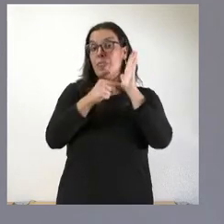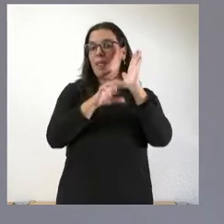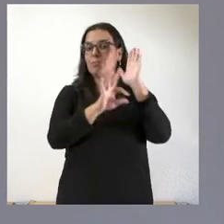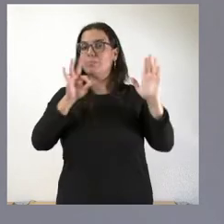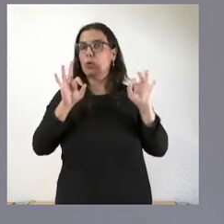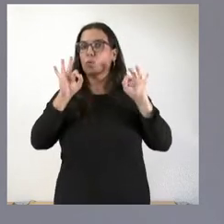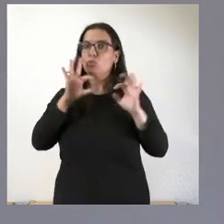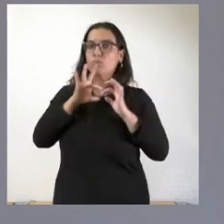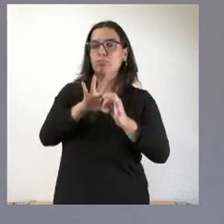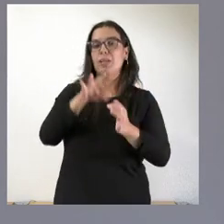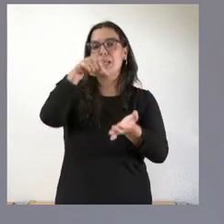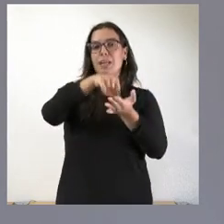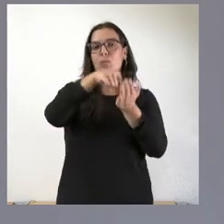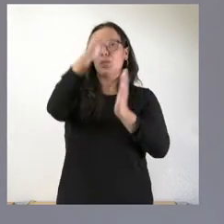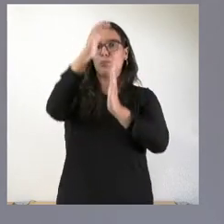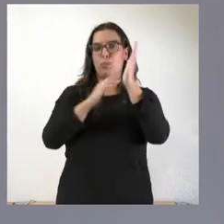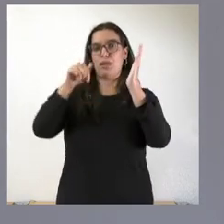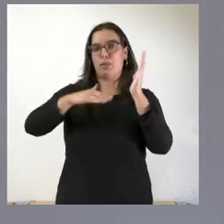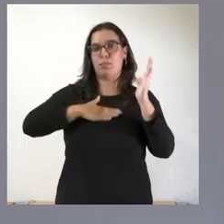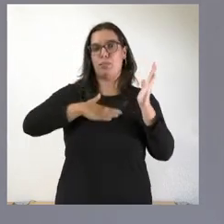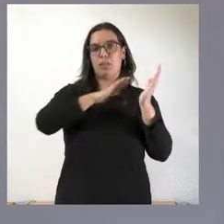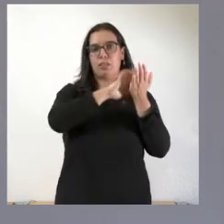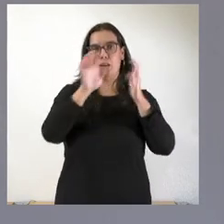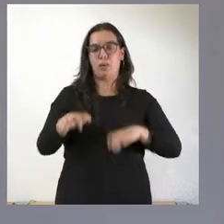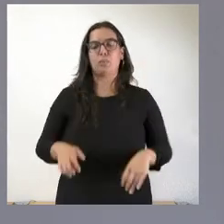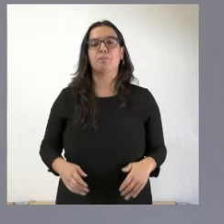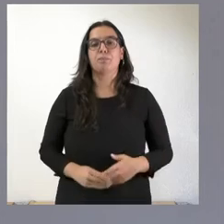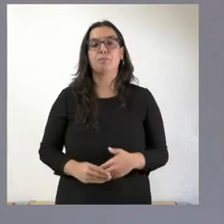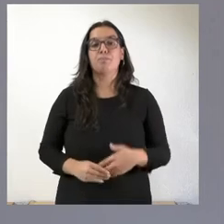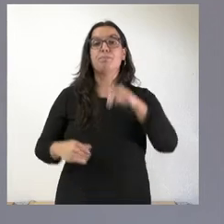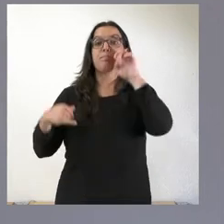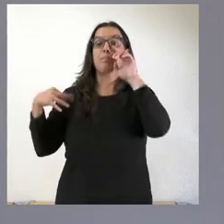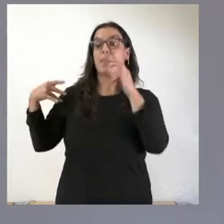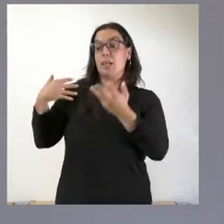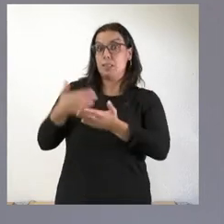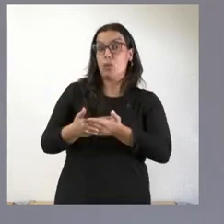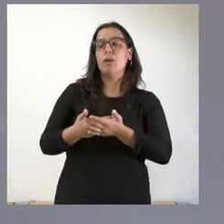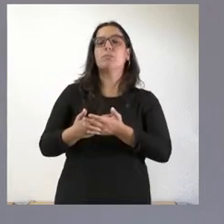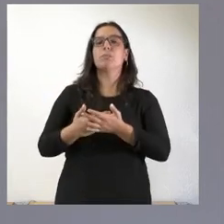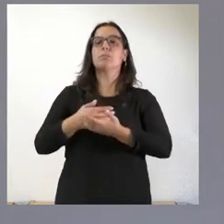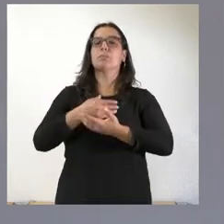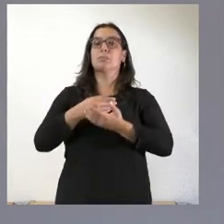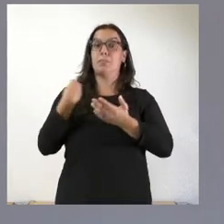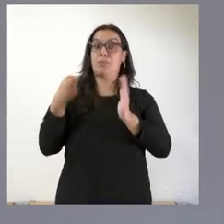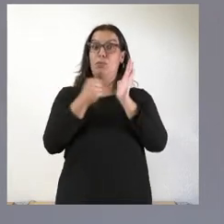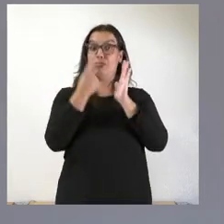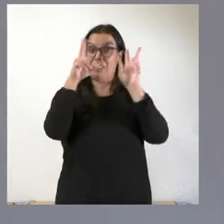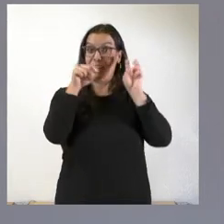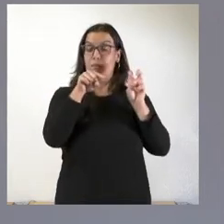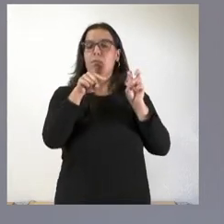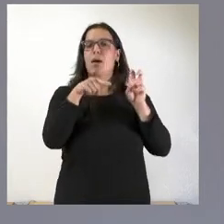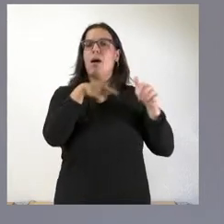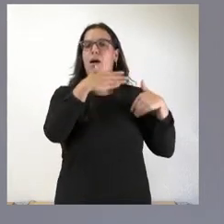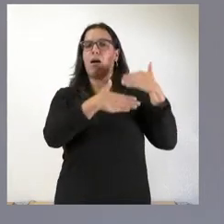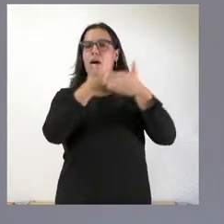de impuestos en Castilla y León. Durante todo este periodo se ha venido avanzando en esa dirección. Se